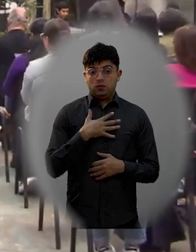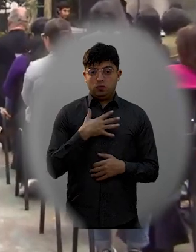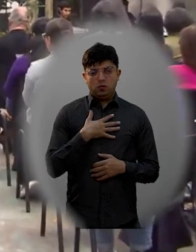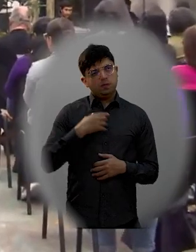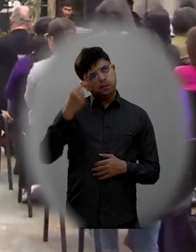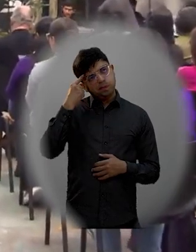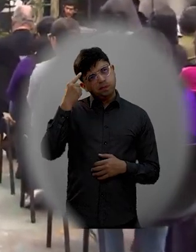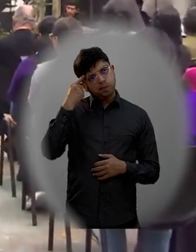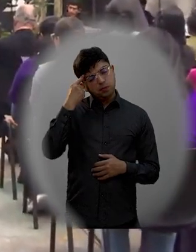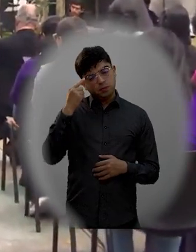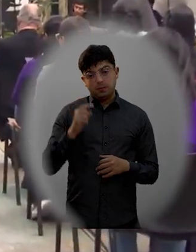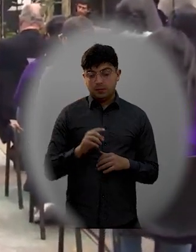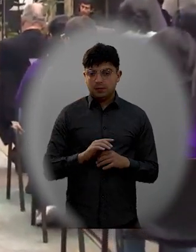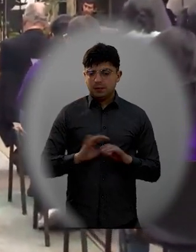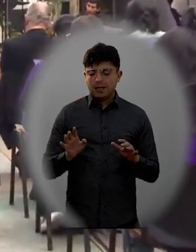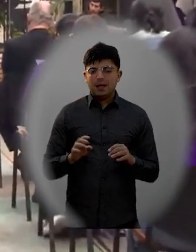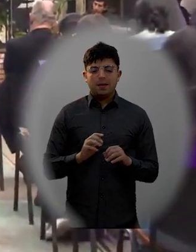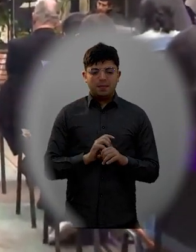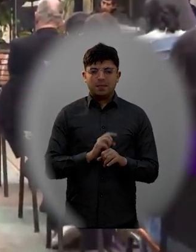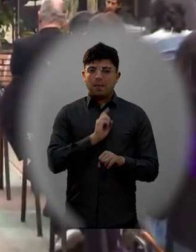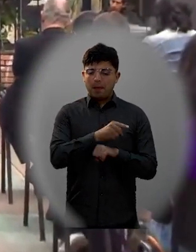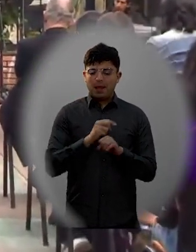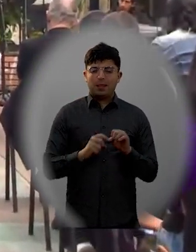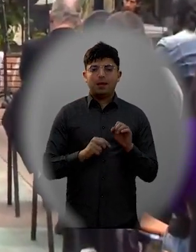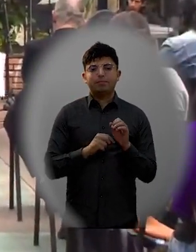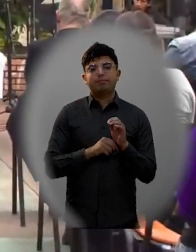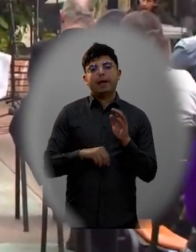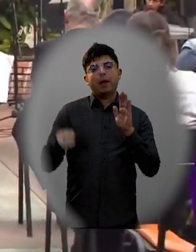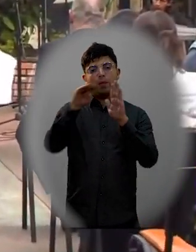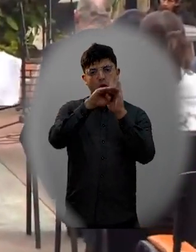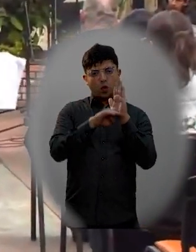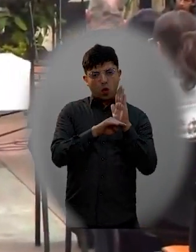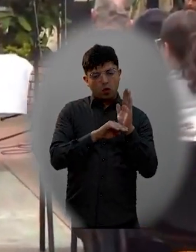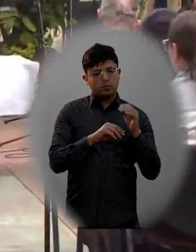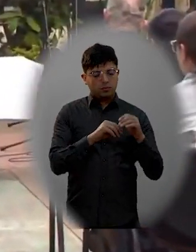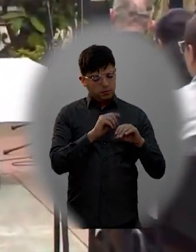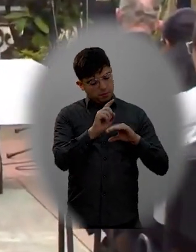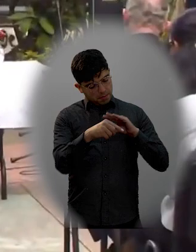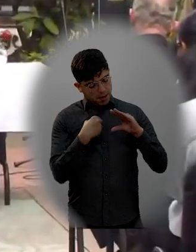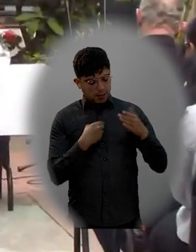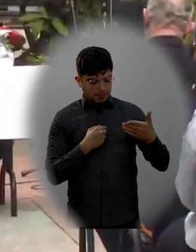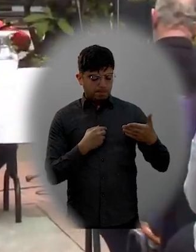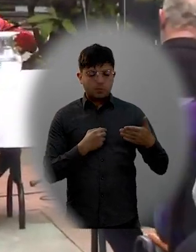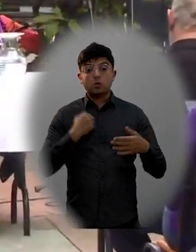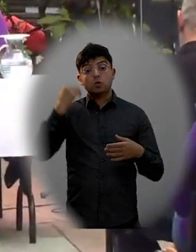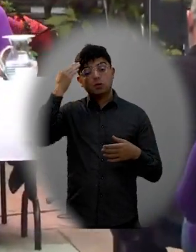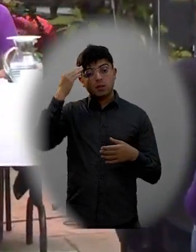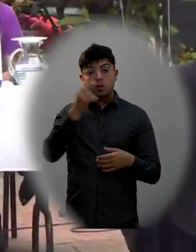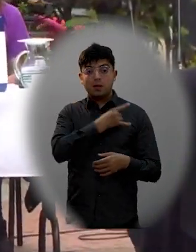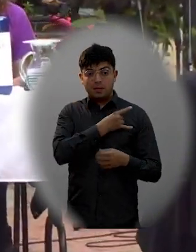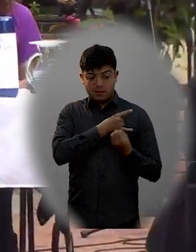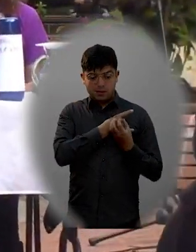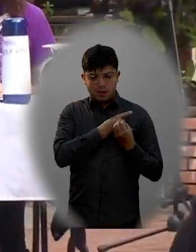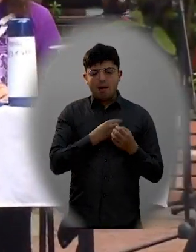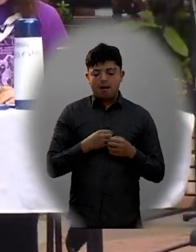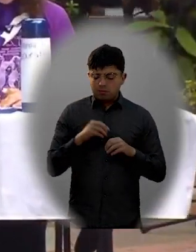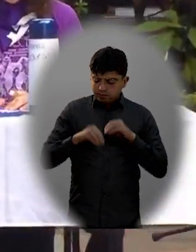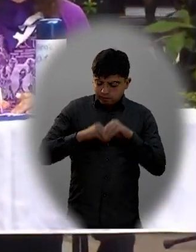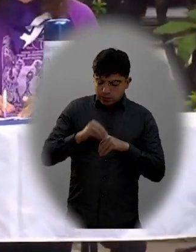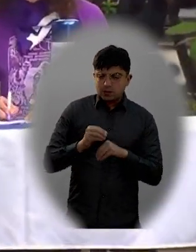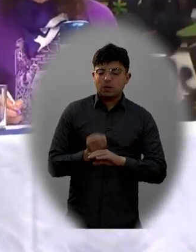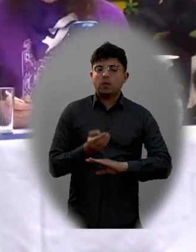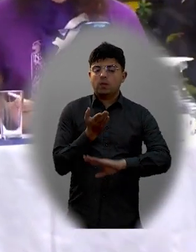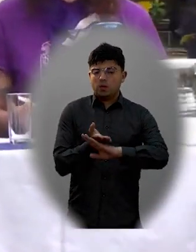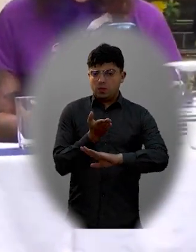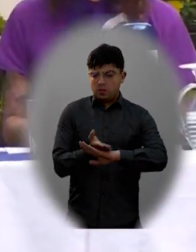yo pensaba cuando me mandaron el protocolo, cuando sé que la universidad está desarrollando esta propuesta